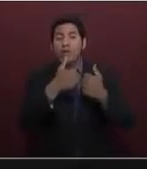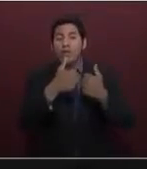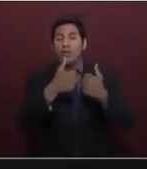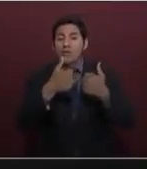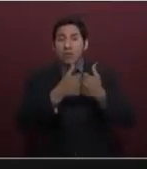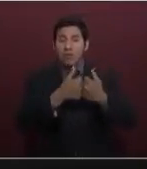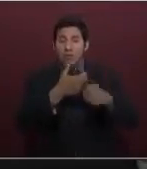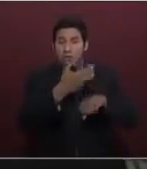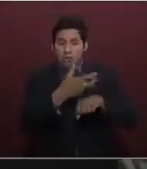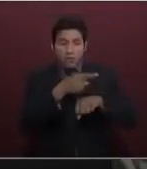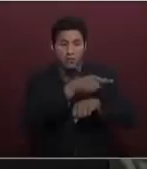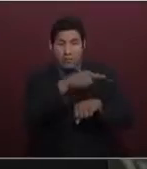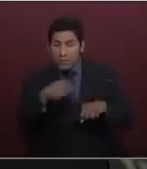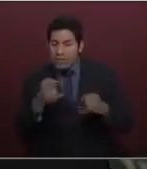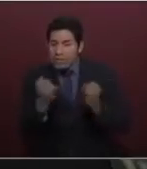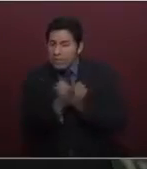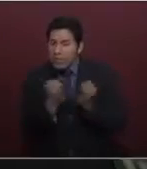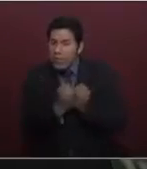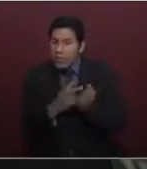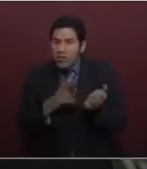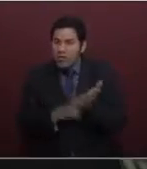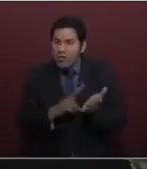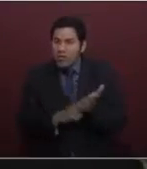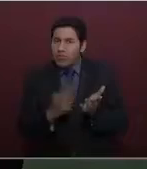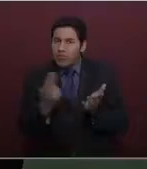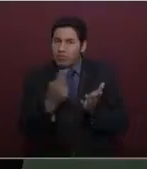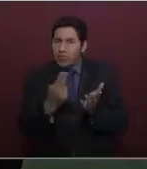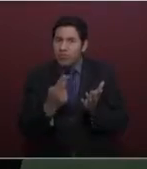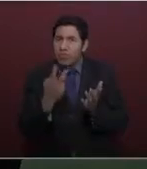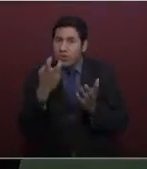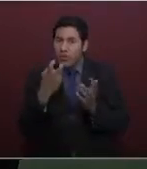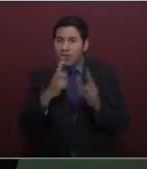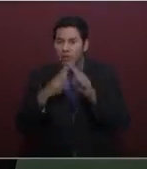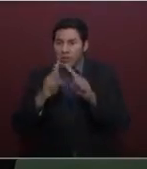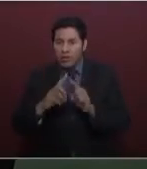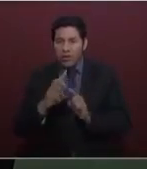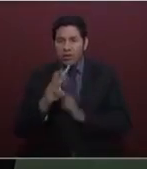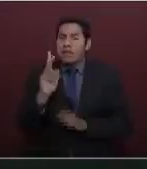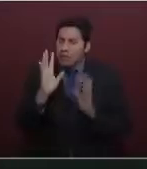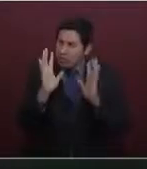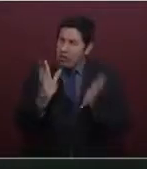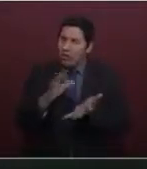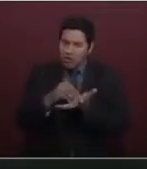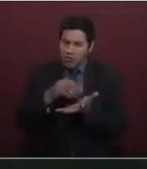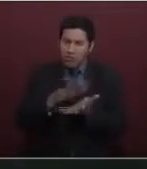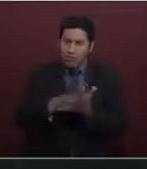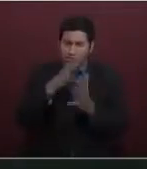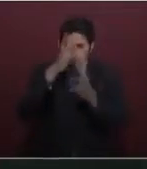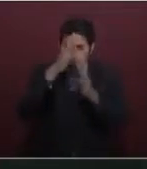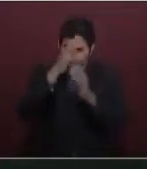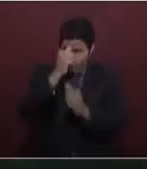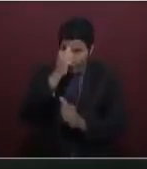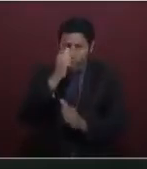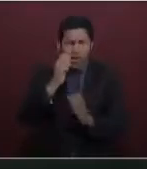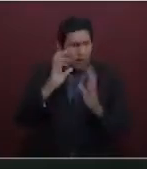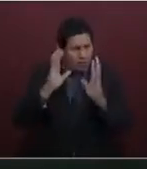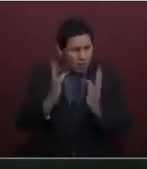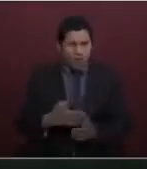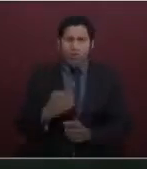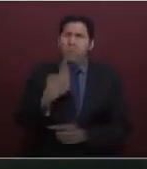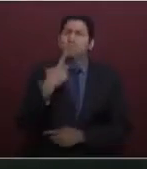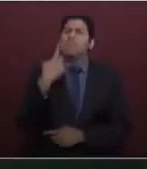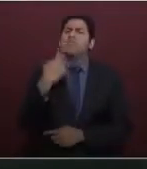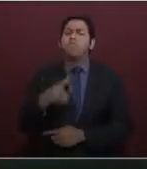y así en los 3 mil 180 kilómetros de frontera la instrucción clara es